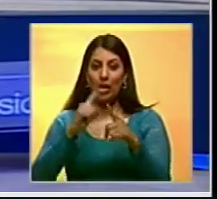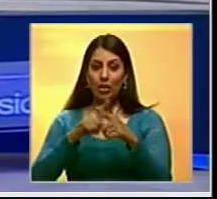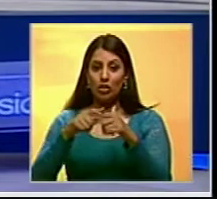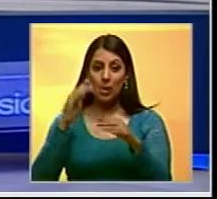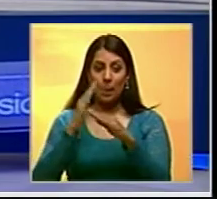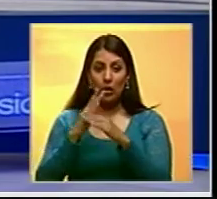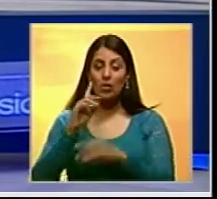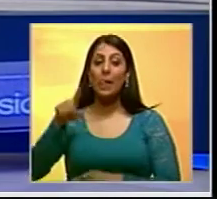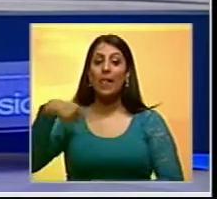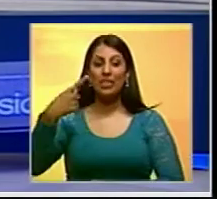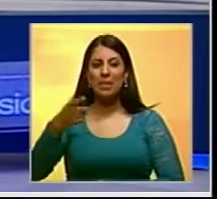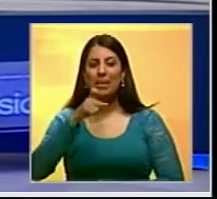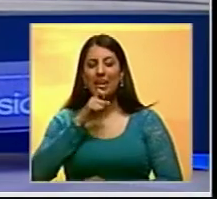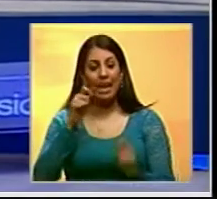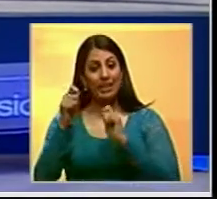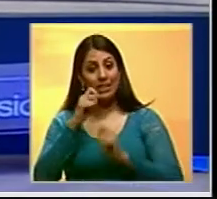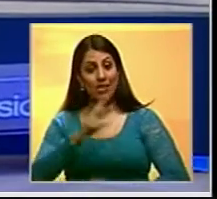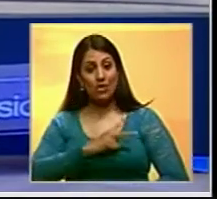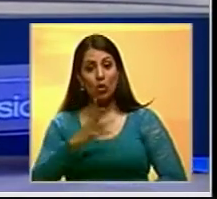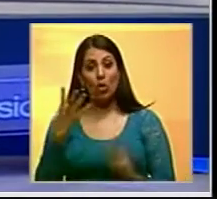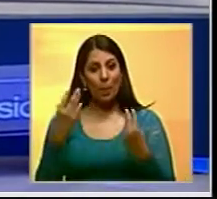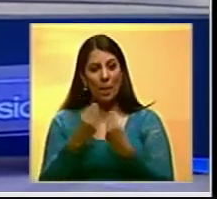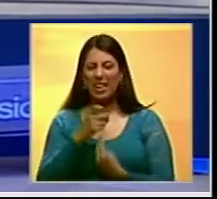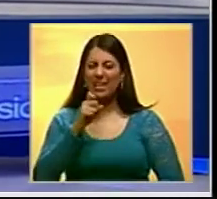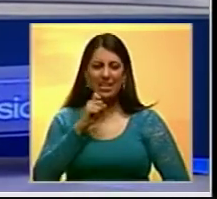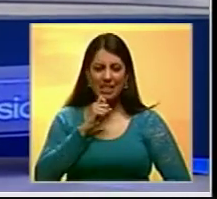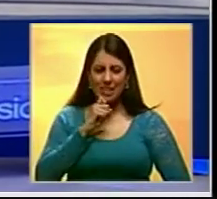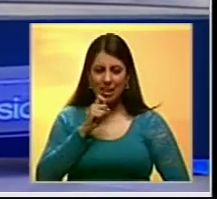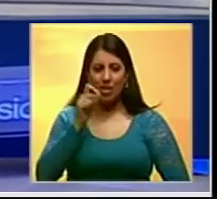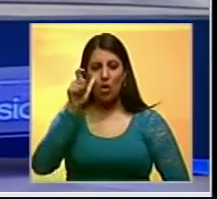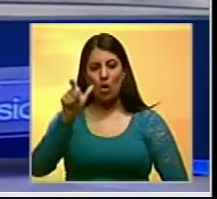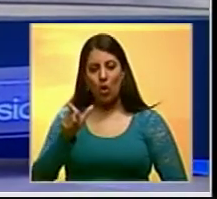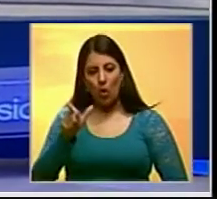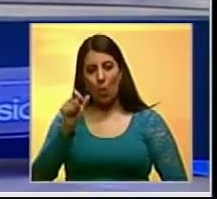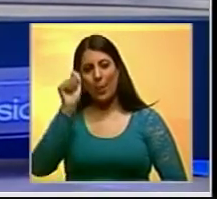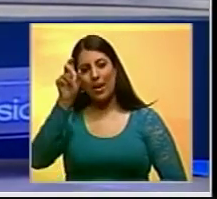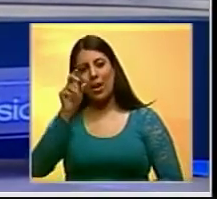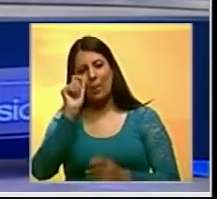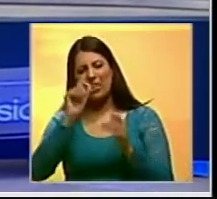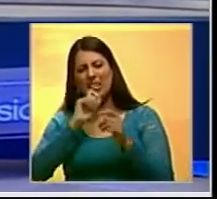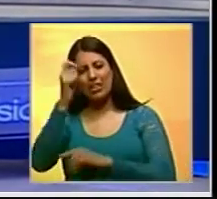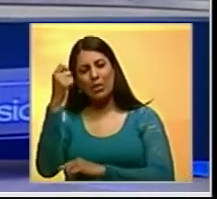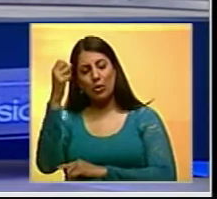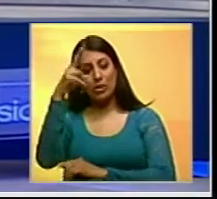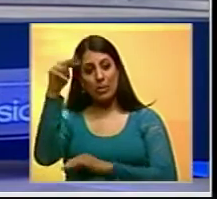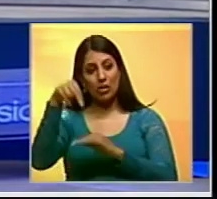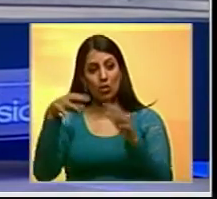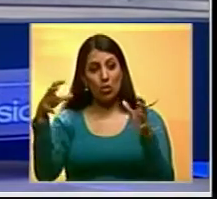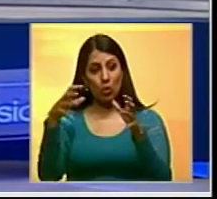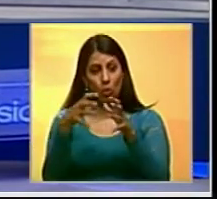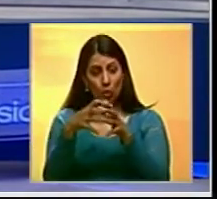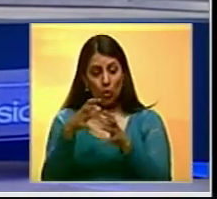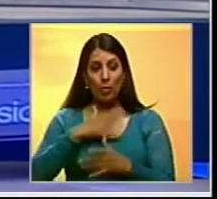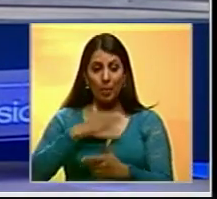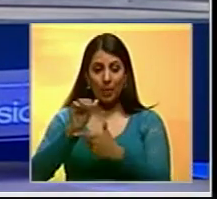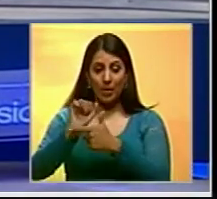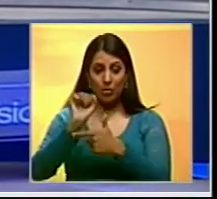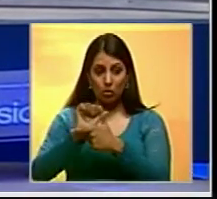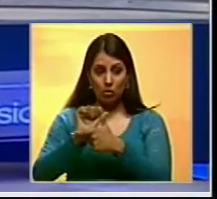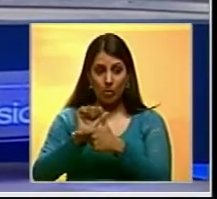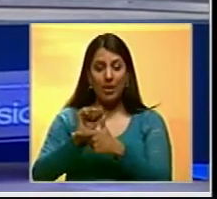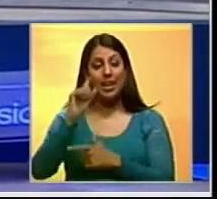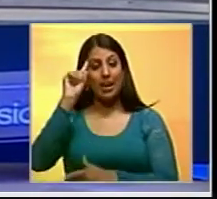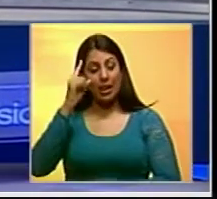entonces a la pausa. Al regreso, en entrevista a Venevisión nos acompaña Earle Herrera, diputado de la Asamblea Nacional por el Partido Socialista Unido de